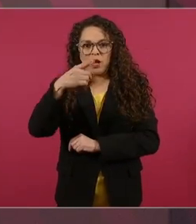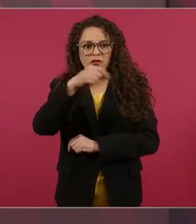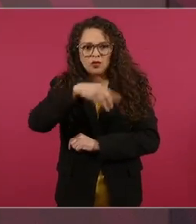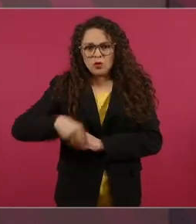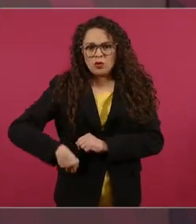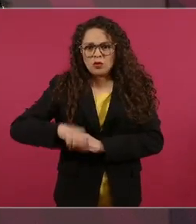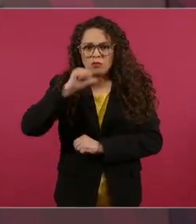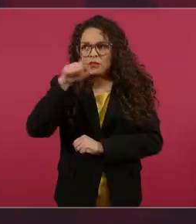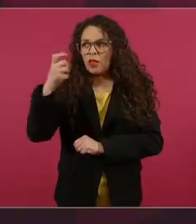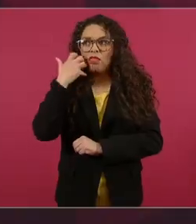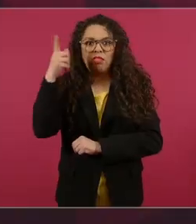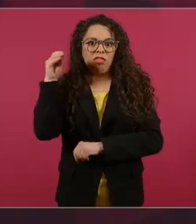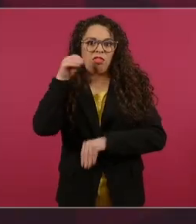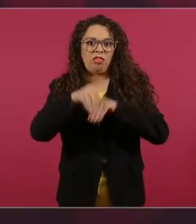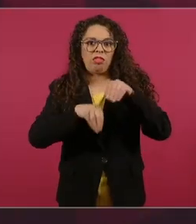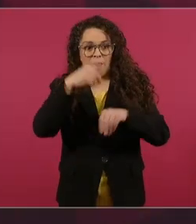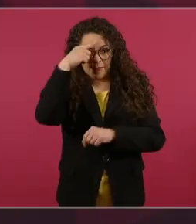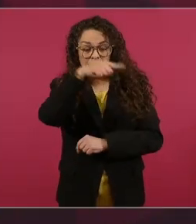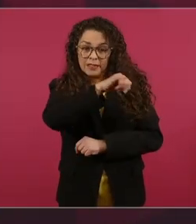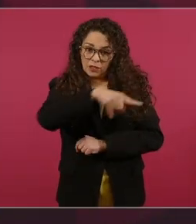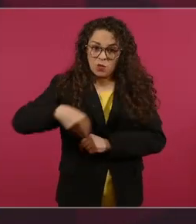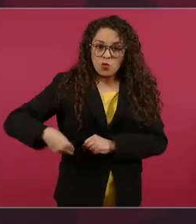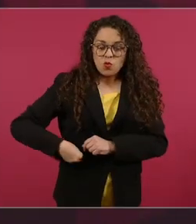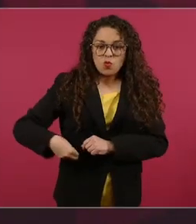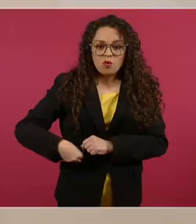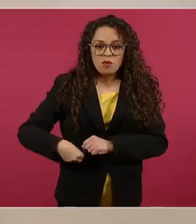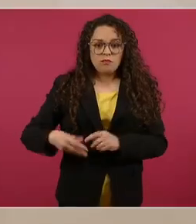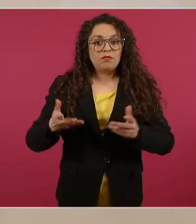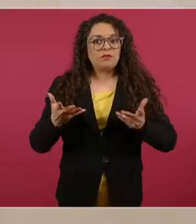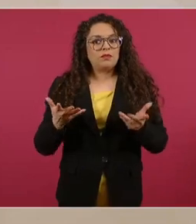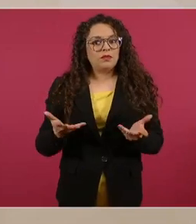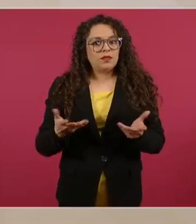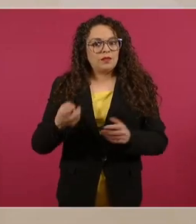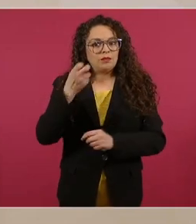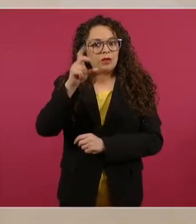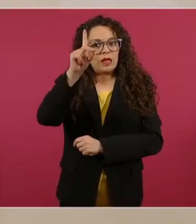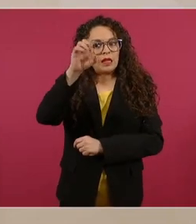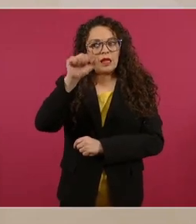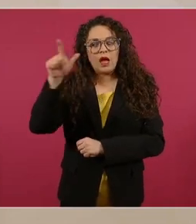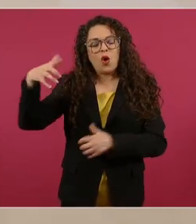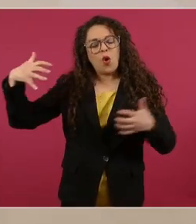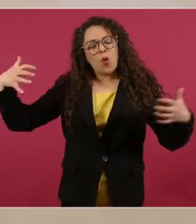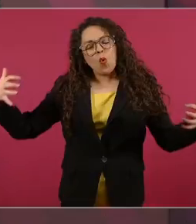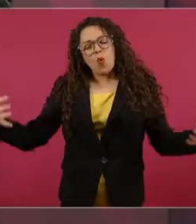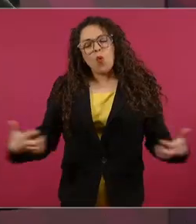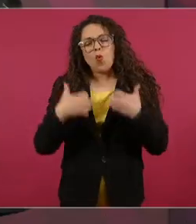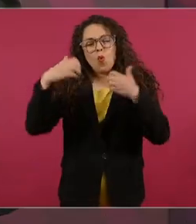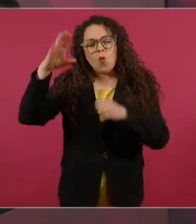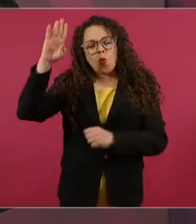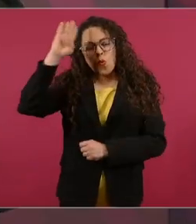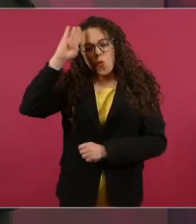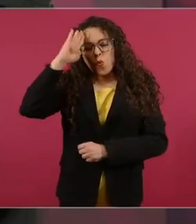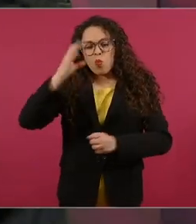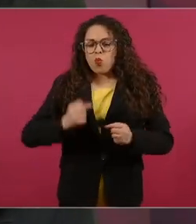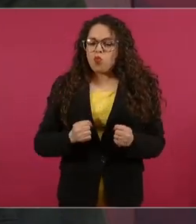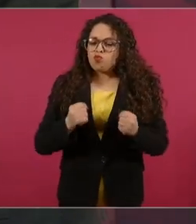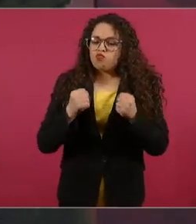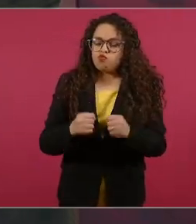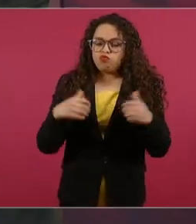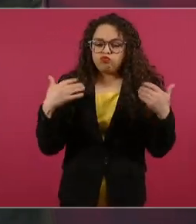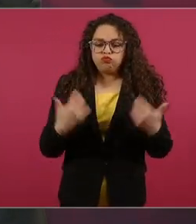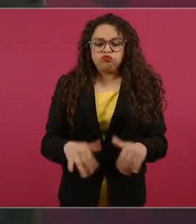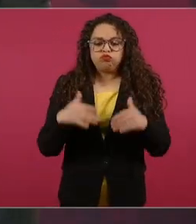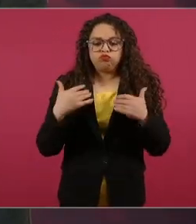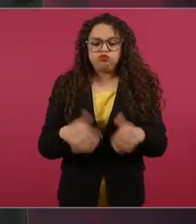Y esto los puso a los de la DEA enojadísimo. Bueno, en ese entonces